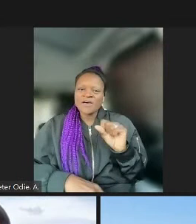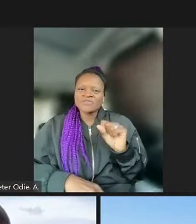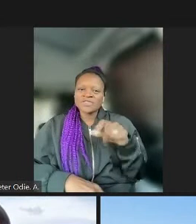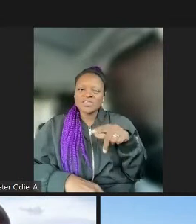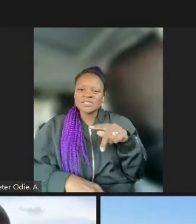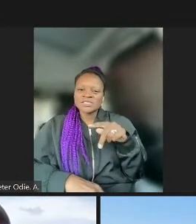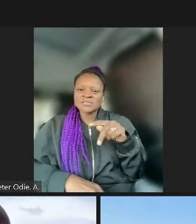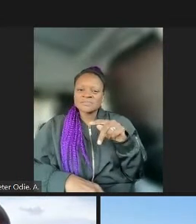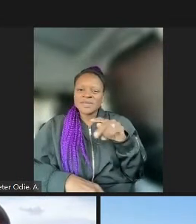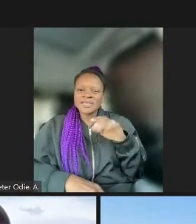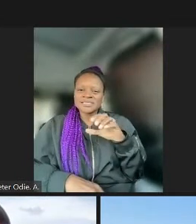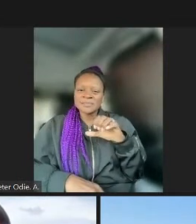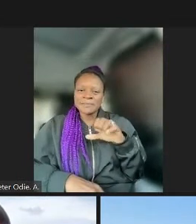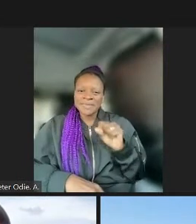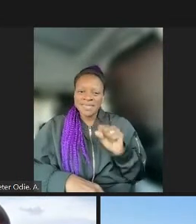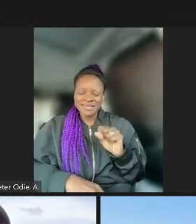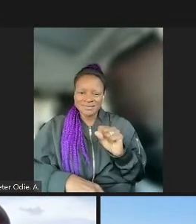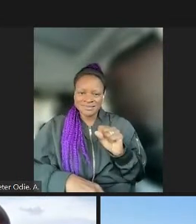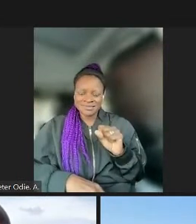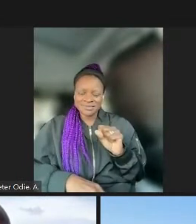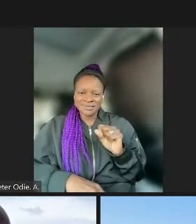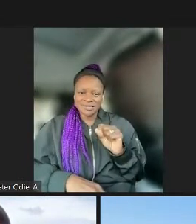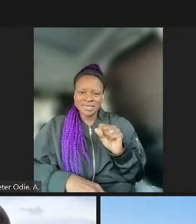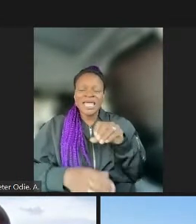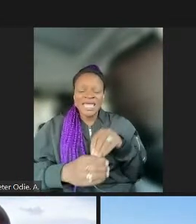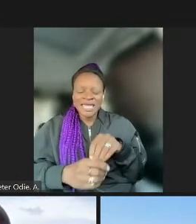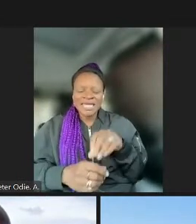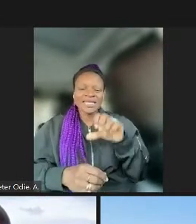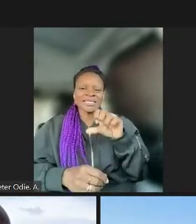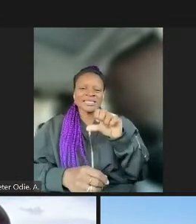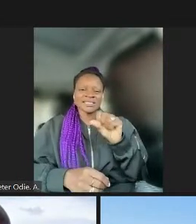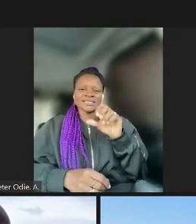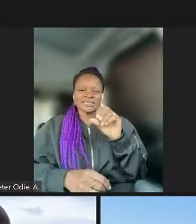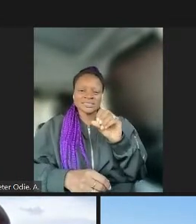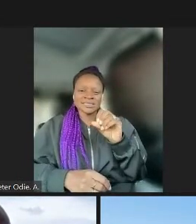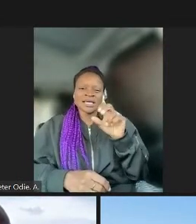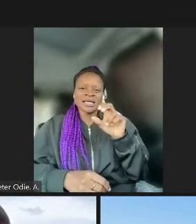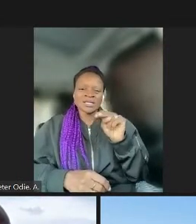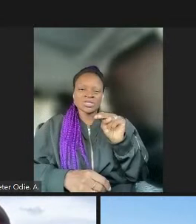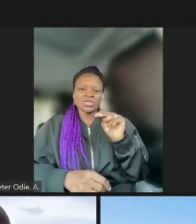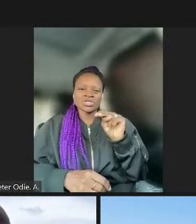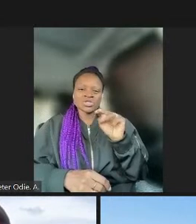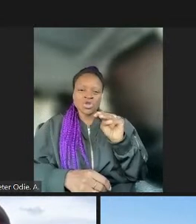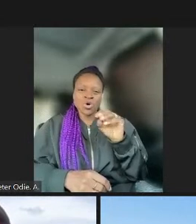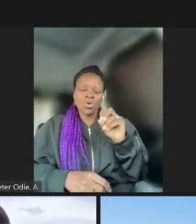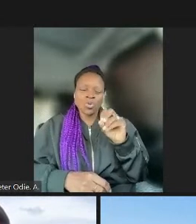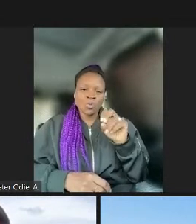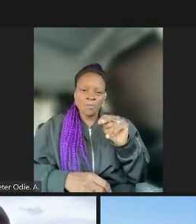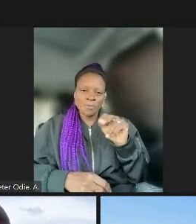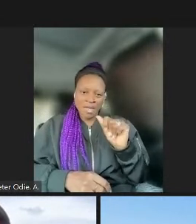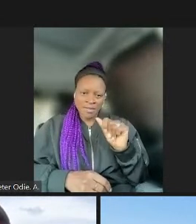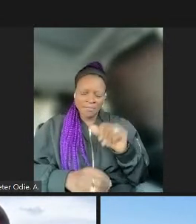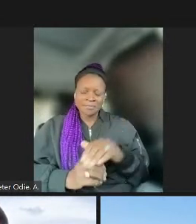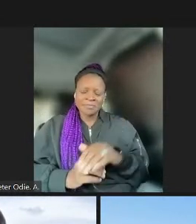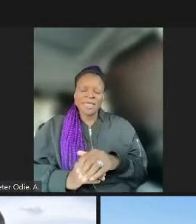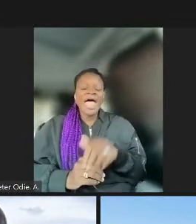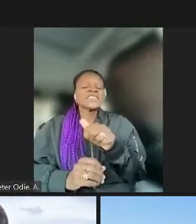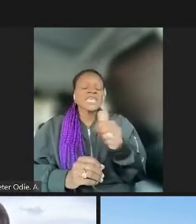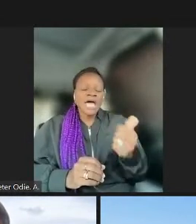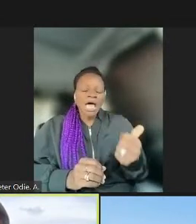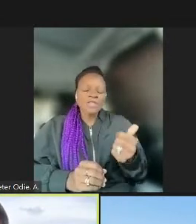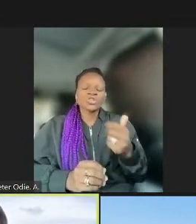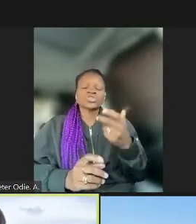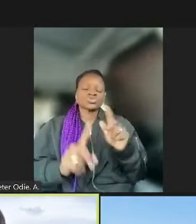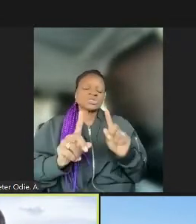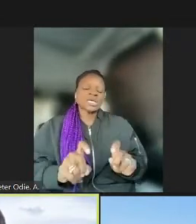tercio de los espécimes de cada, aquí del condado de Sonoma. Esto viene siendo como un tercio. Y los